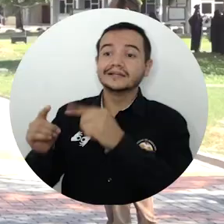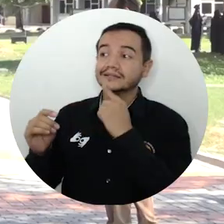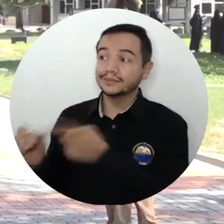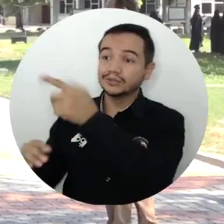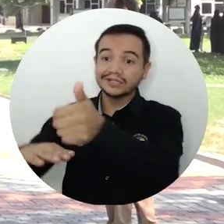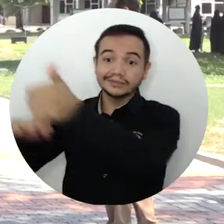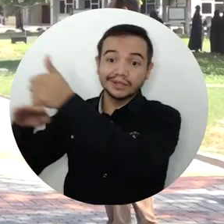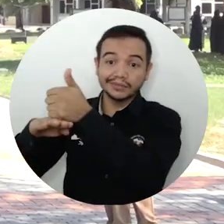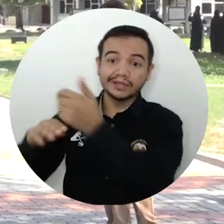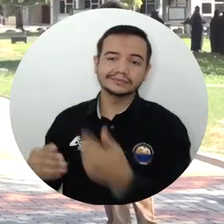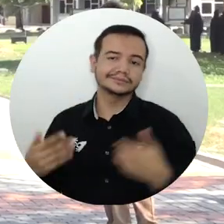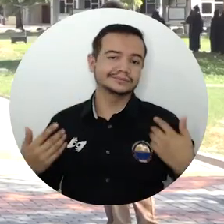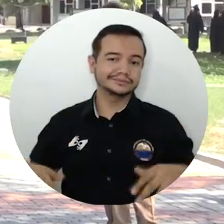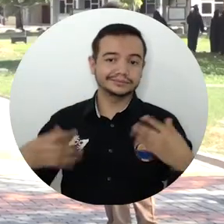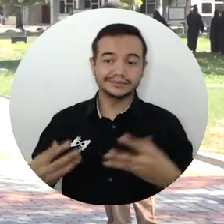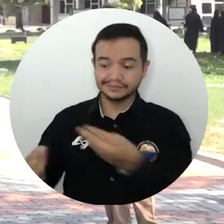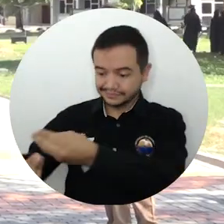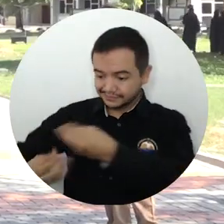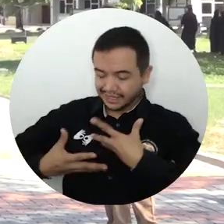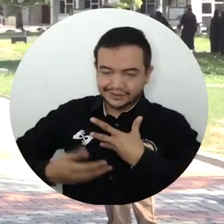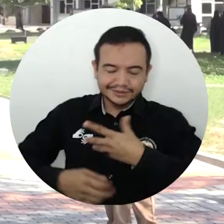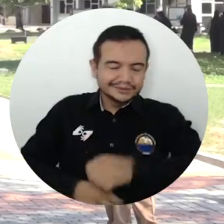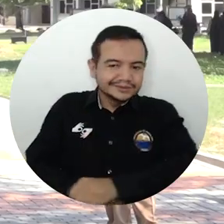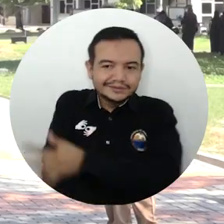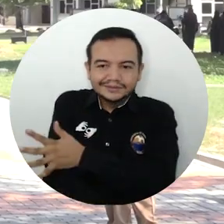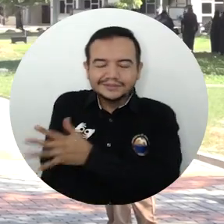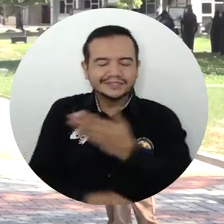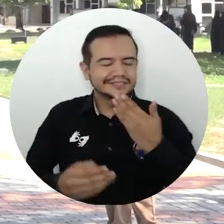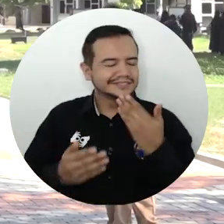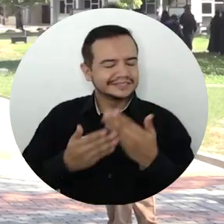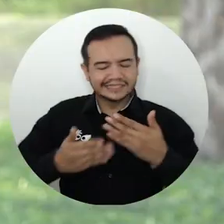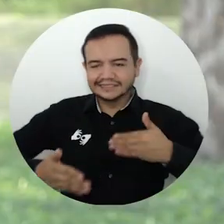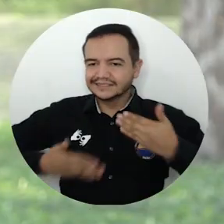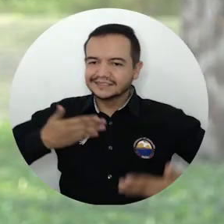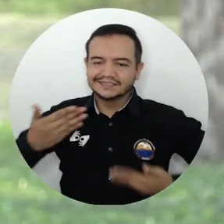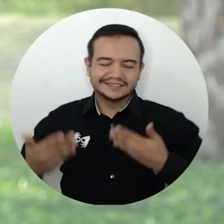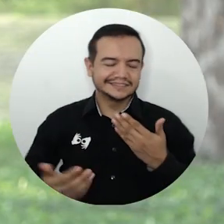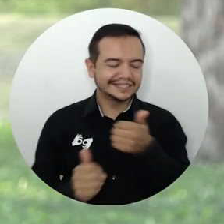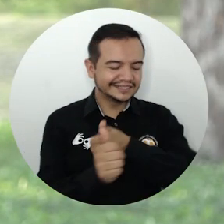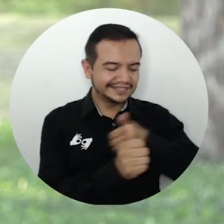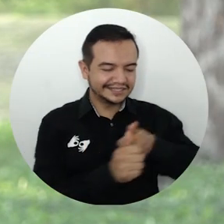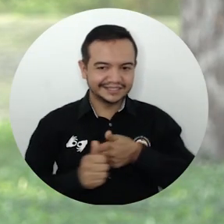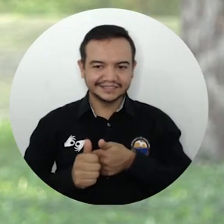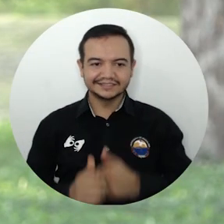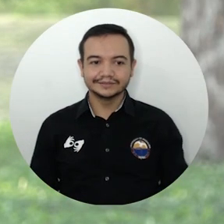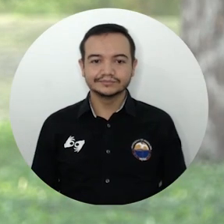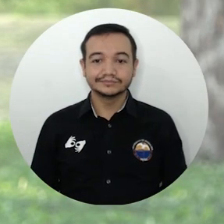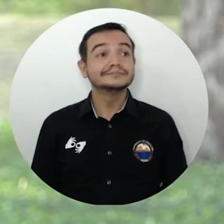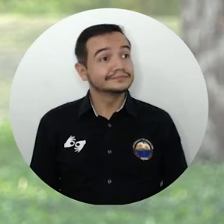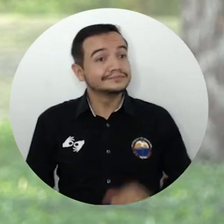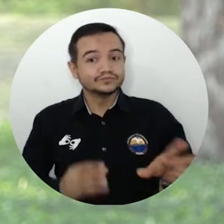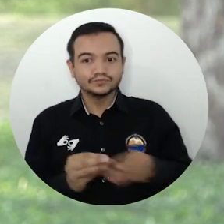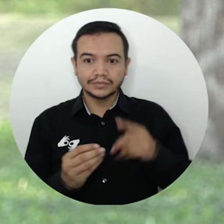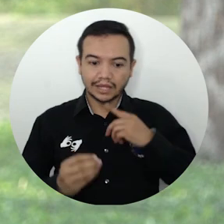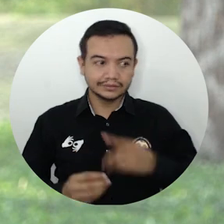oportunidad y sentir esta emoción, esta alegría que hoy por hoy nos invade a todo y cada uno. Y me pareció una muy buena decisión